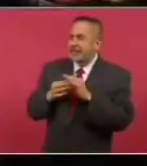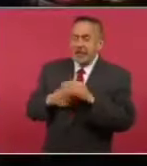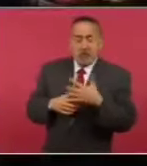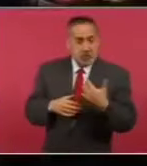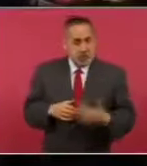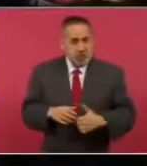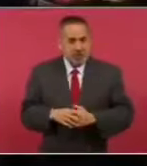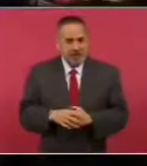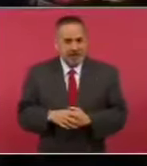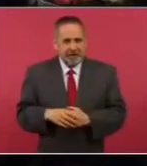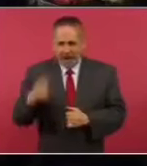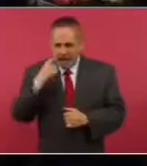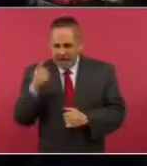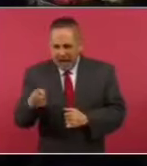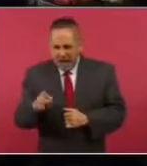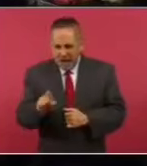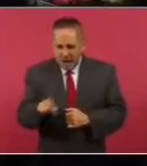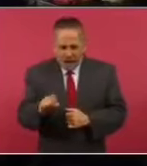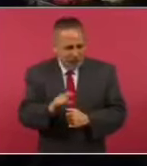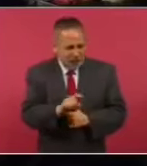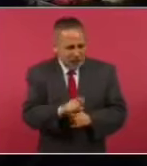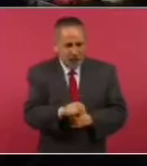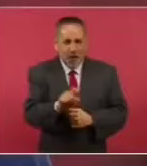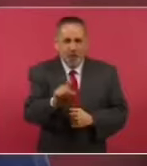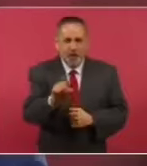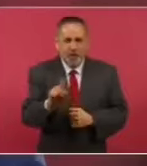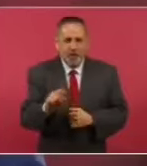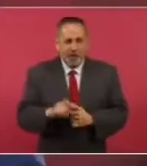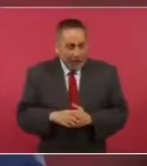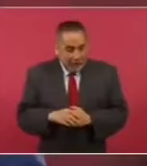Él mismo me ponía los botones,